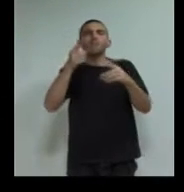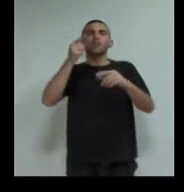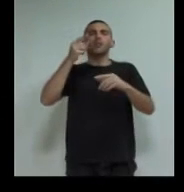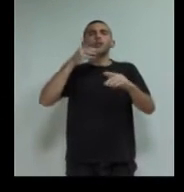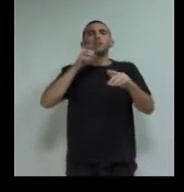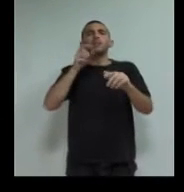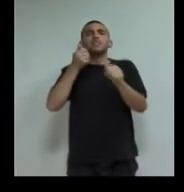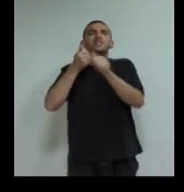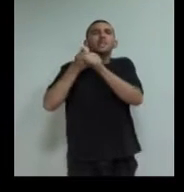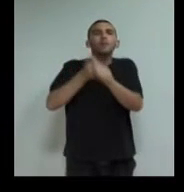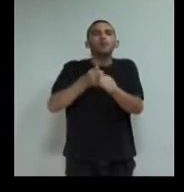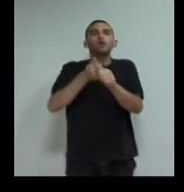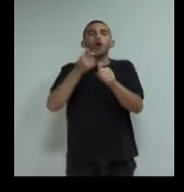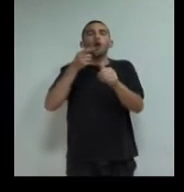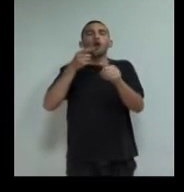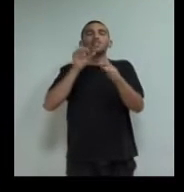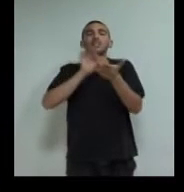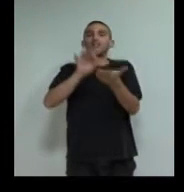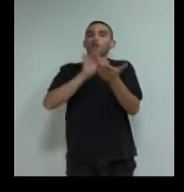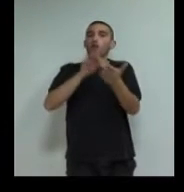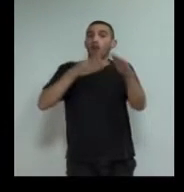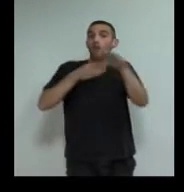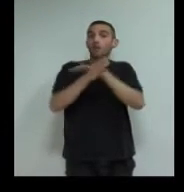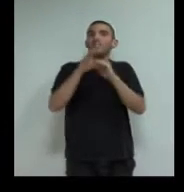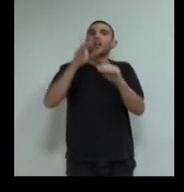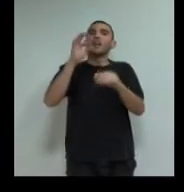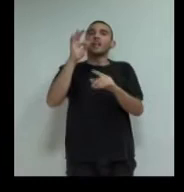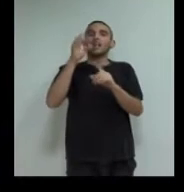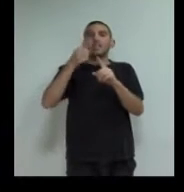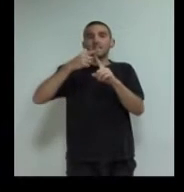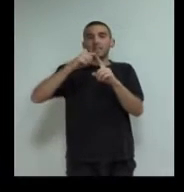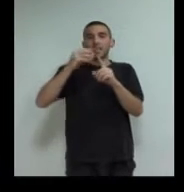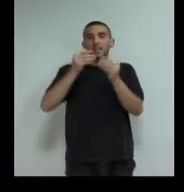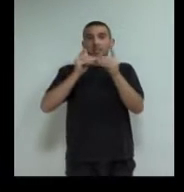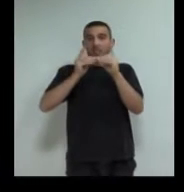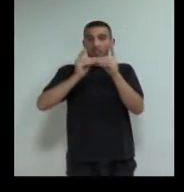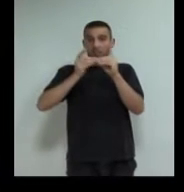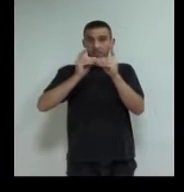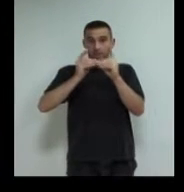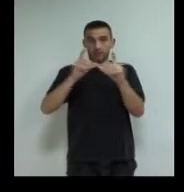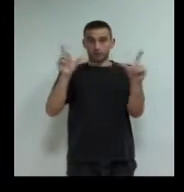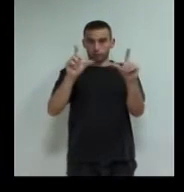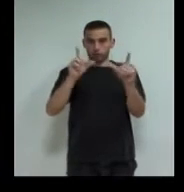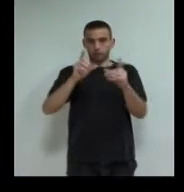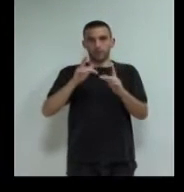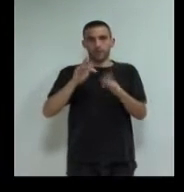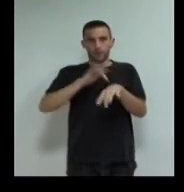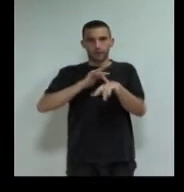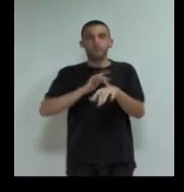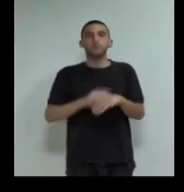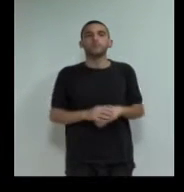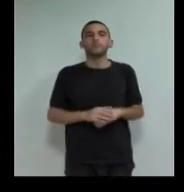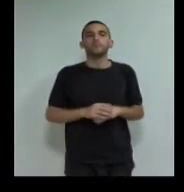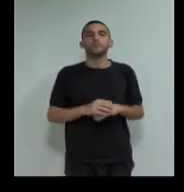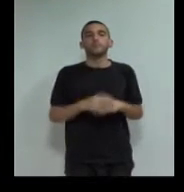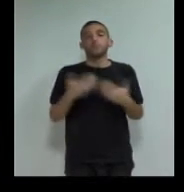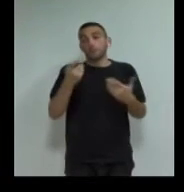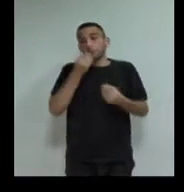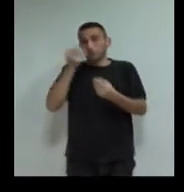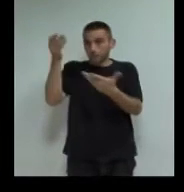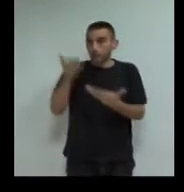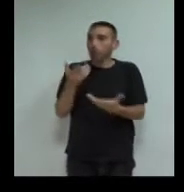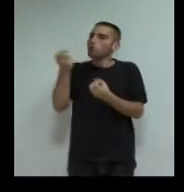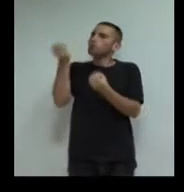accesibilidad en la TDT, siendo el responsable del sistema SABAT, ¿no? Eso es. Pues bienvenido y